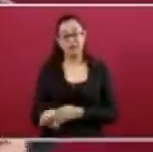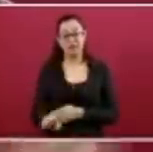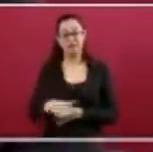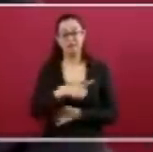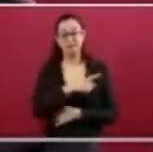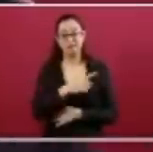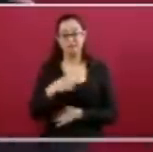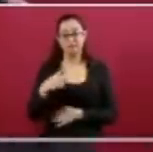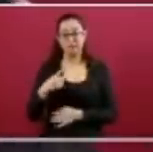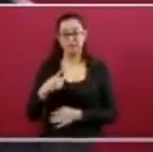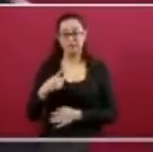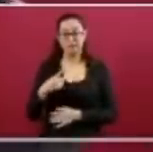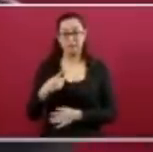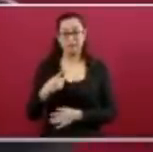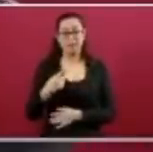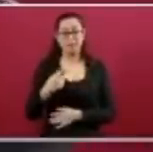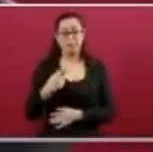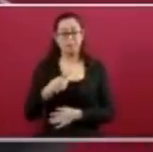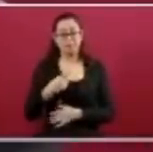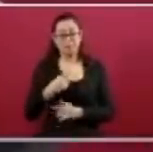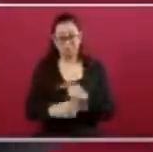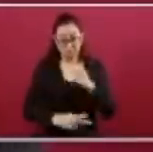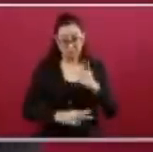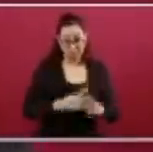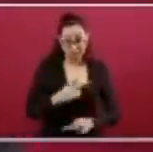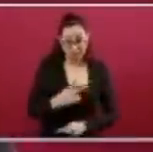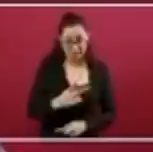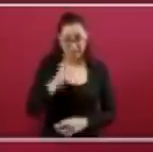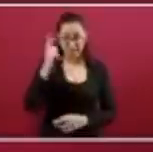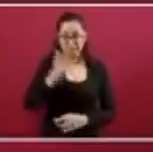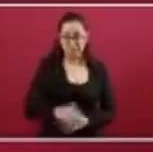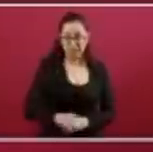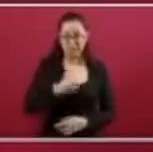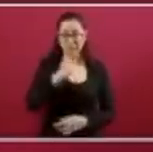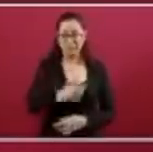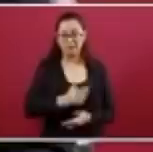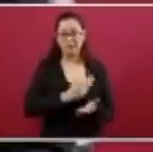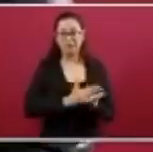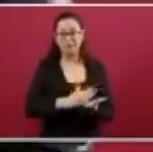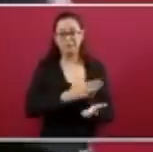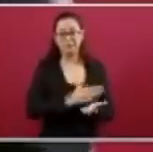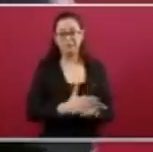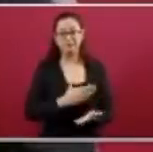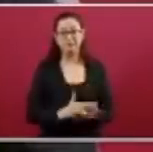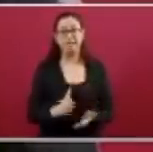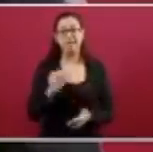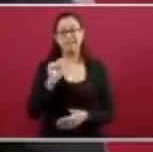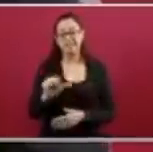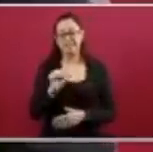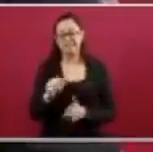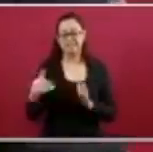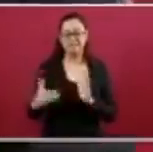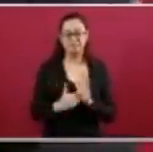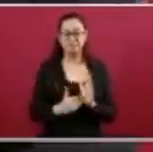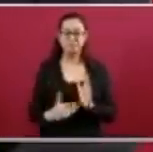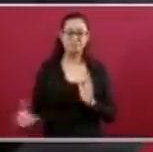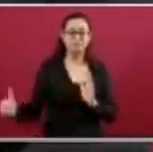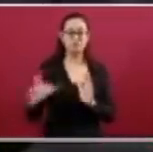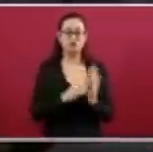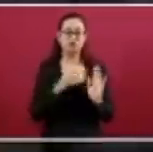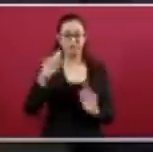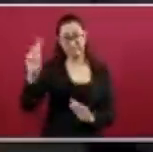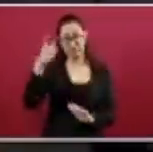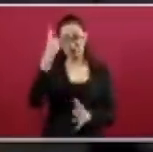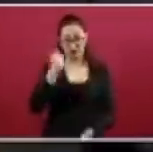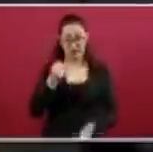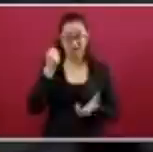el préstamo, que se traduce de una inversión de 16,000 millones de dólares, tendremos que